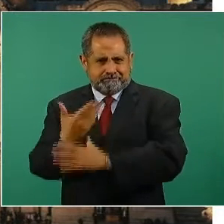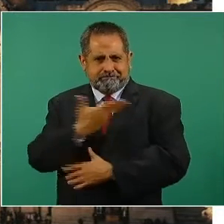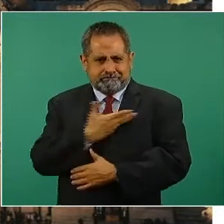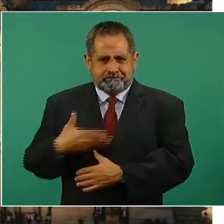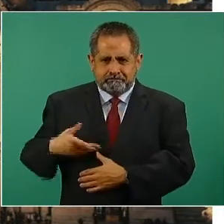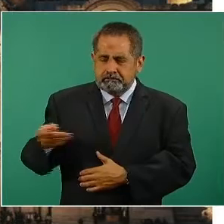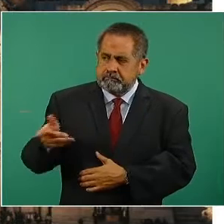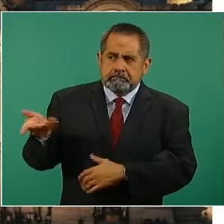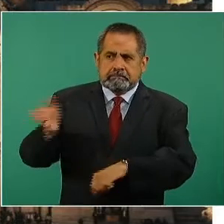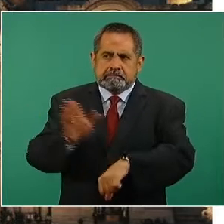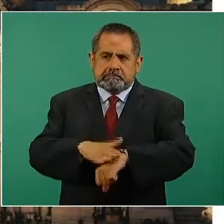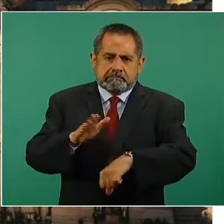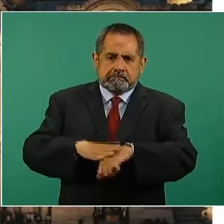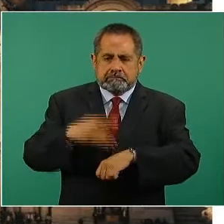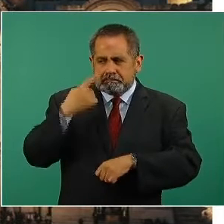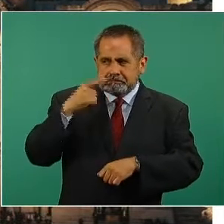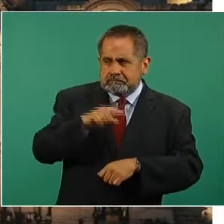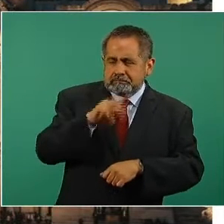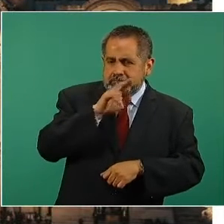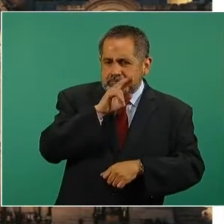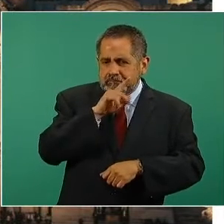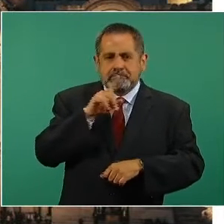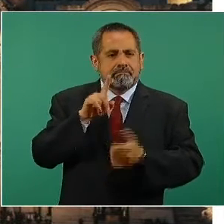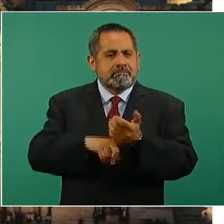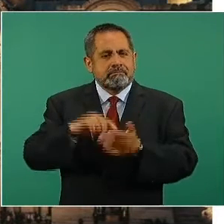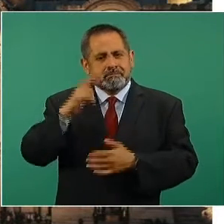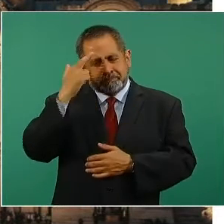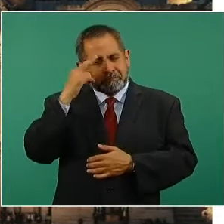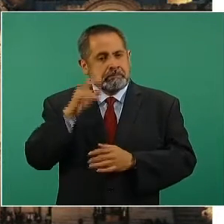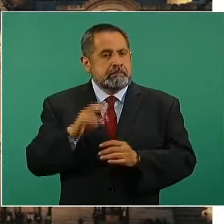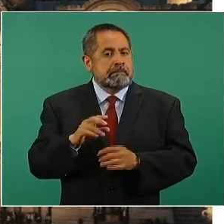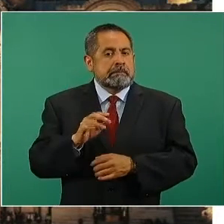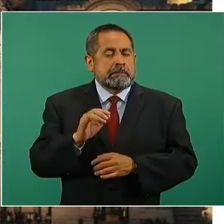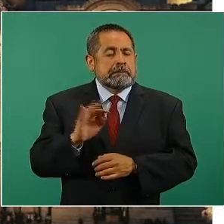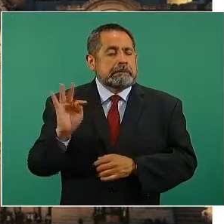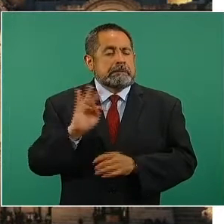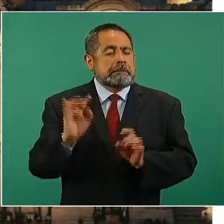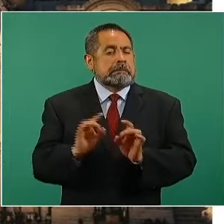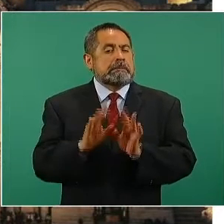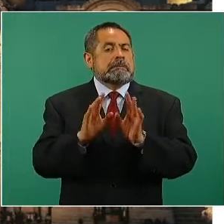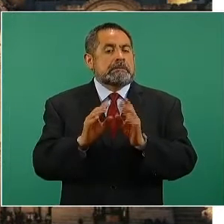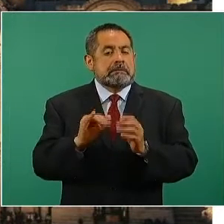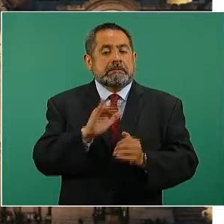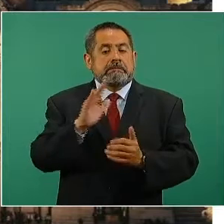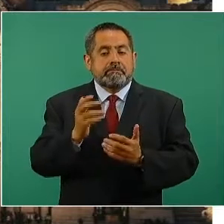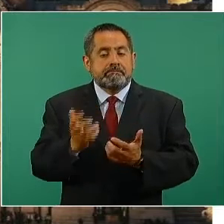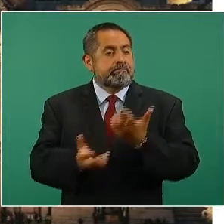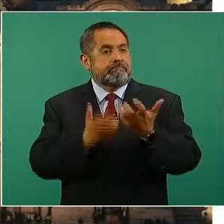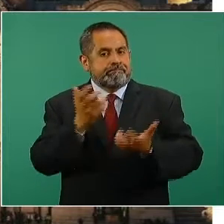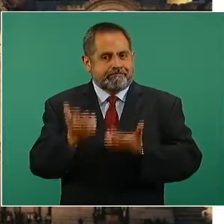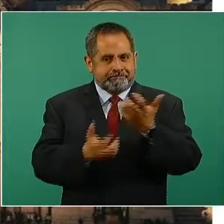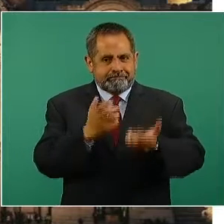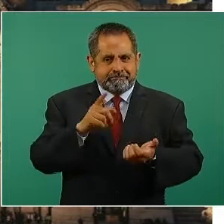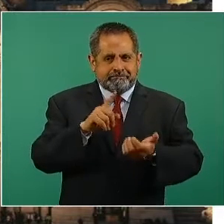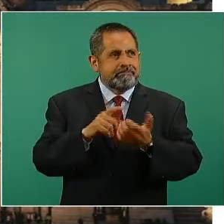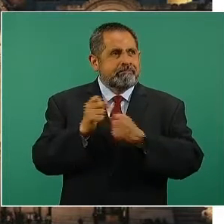una situación que nos preocupaba. Ustedes recordarán el conato de incendio que existió en los talleres de iluminación y costura